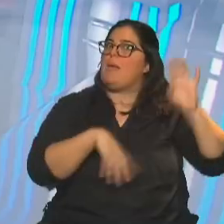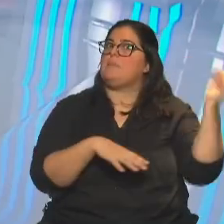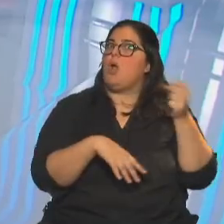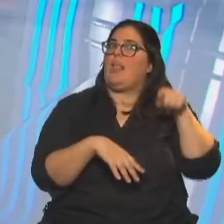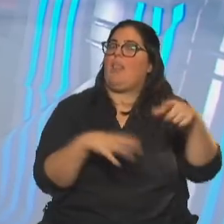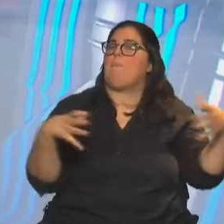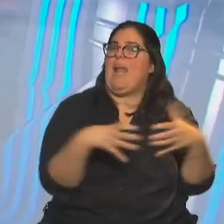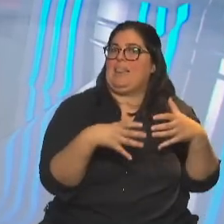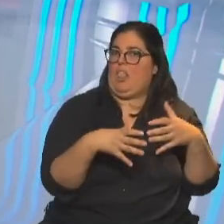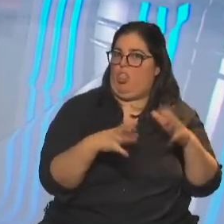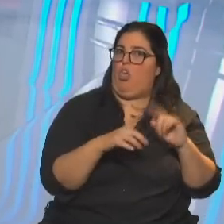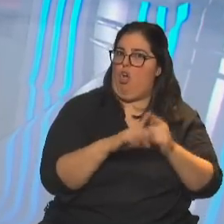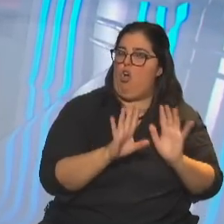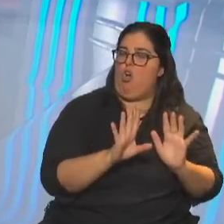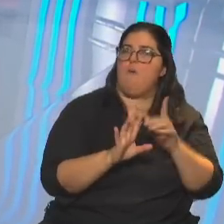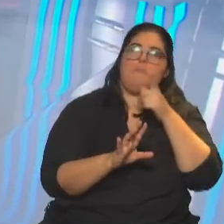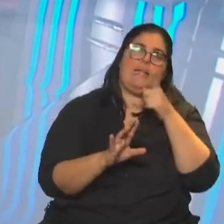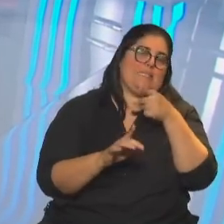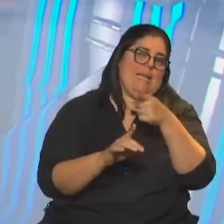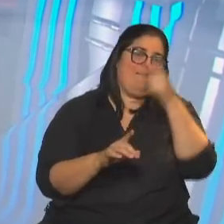partido. Todo hace pensar que va a tener grandes